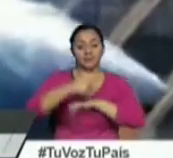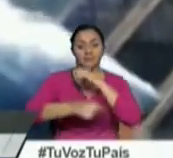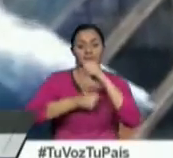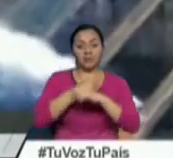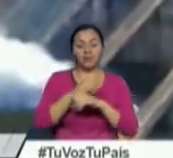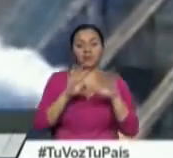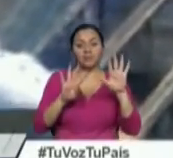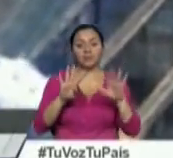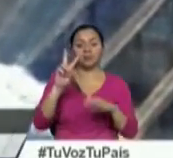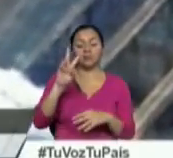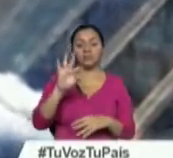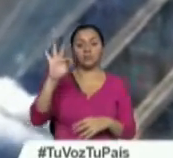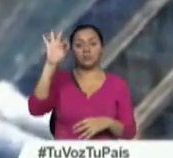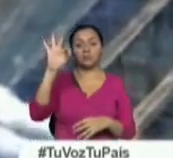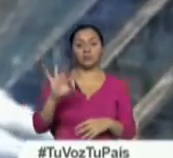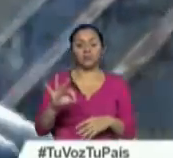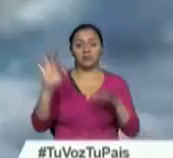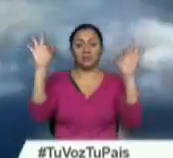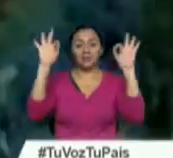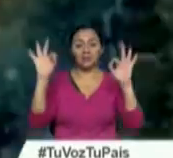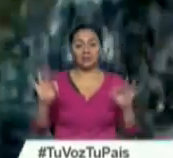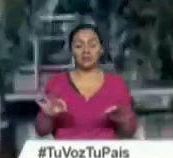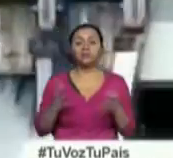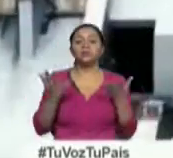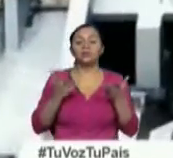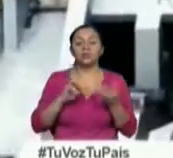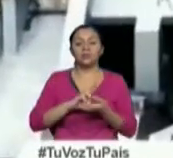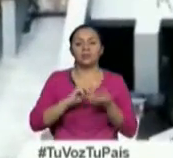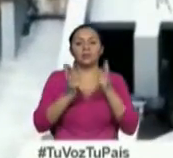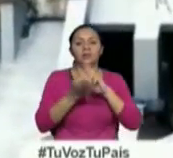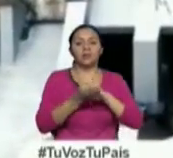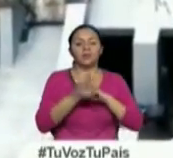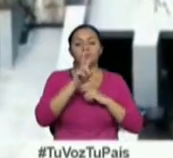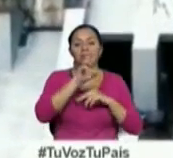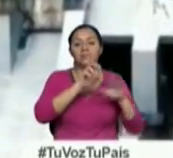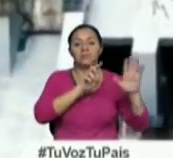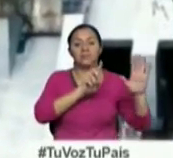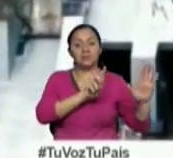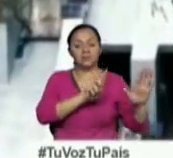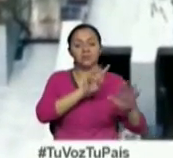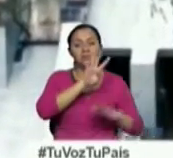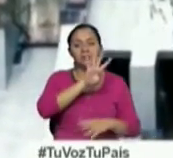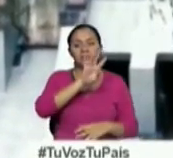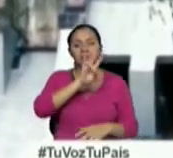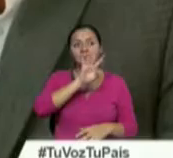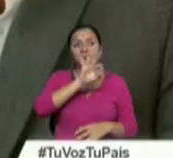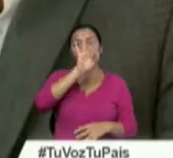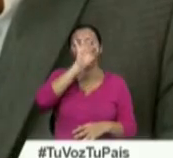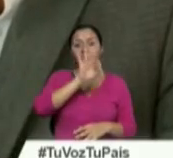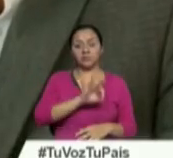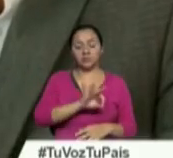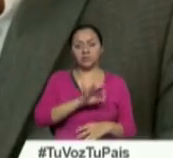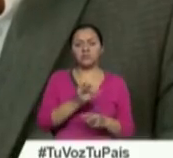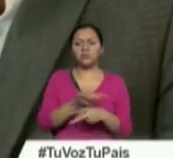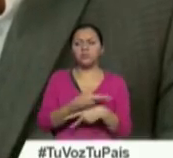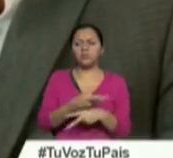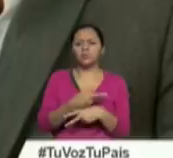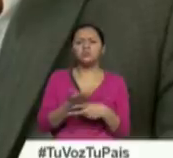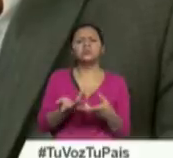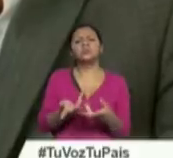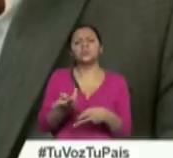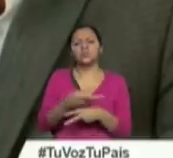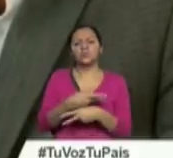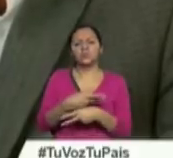la generación de electricidad va a provenir de una fuente renovable. Del 2006, donde el 47% era producido por medio